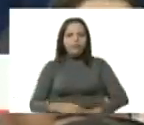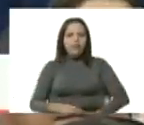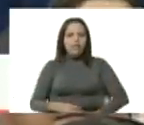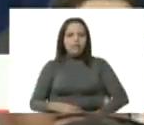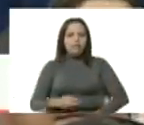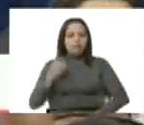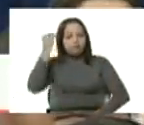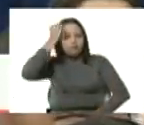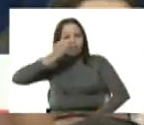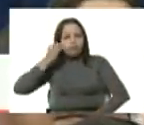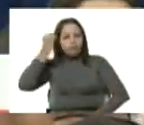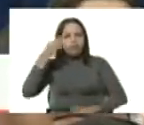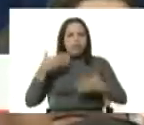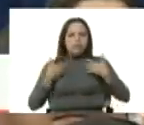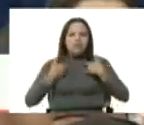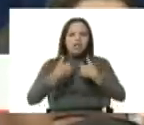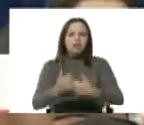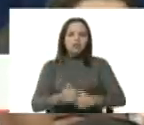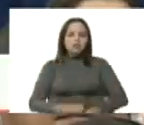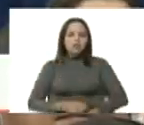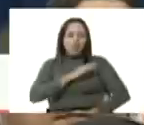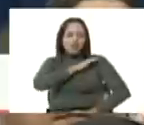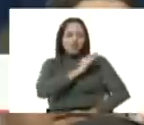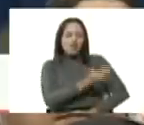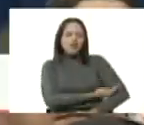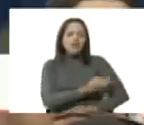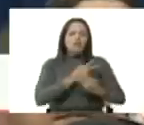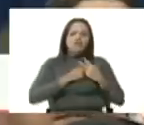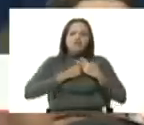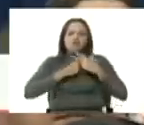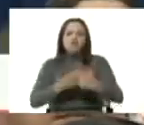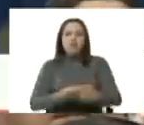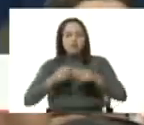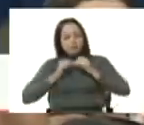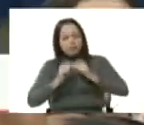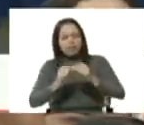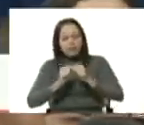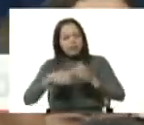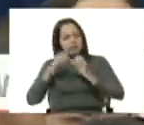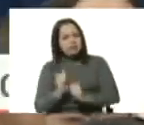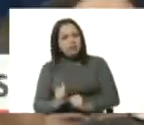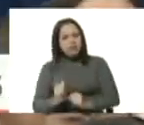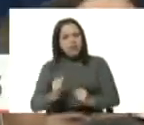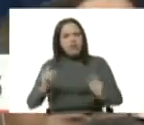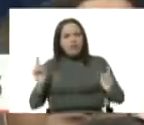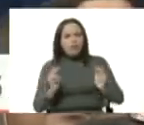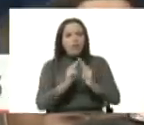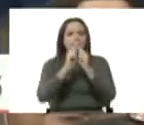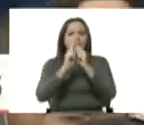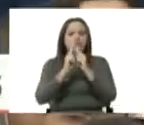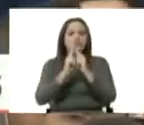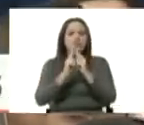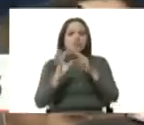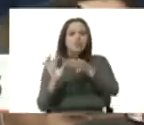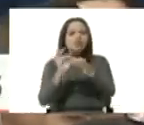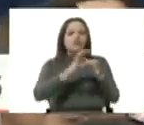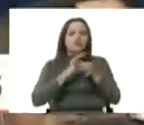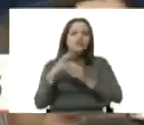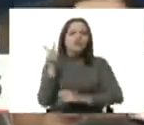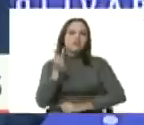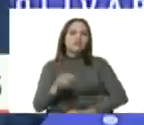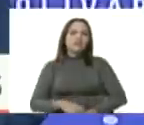sabiduría, salud y fuerza y voluntad para seguir garantizando la reconciliación y la unidad de este país.